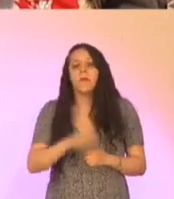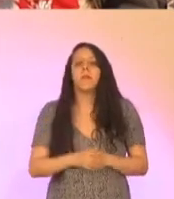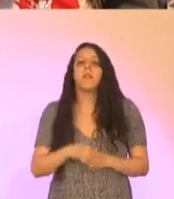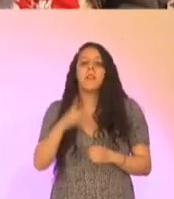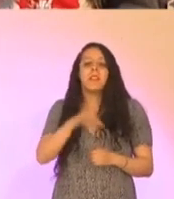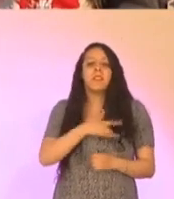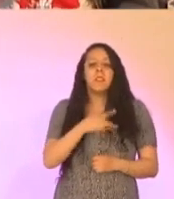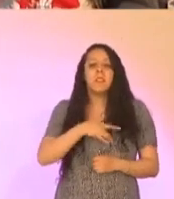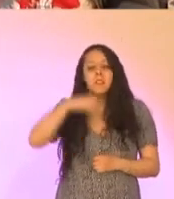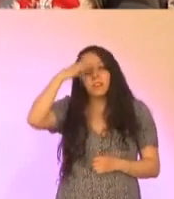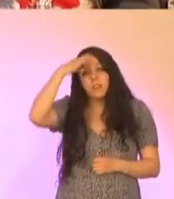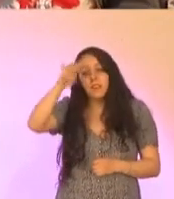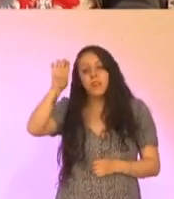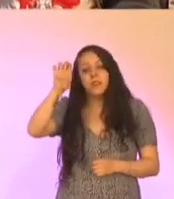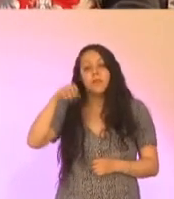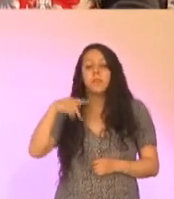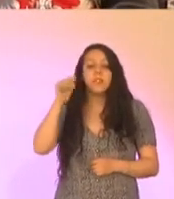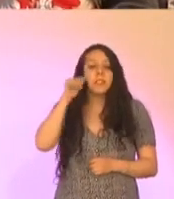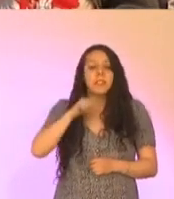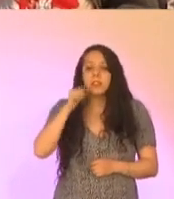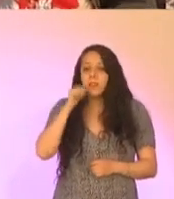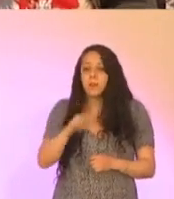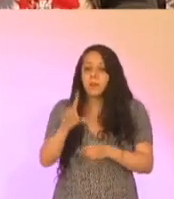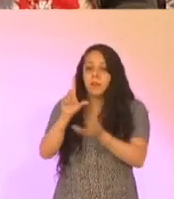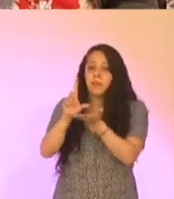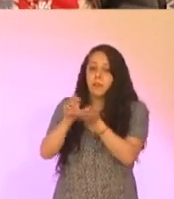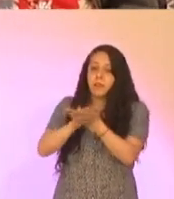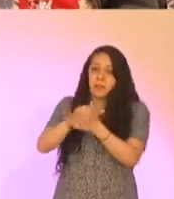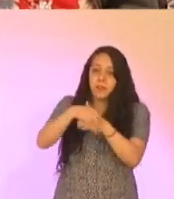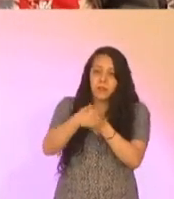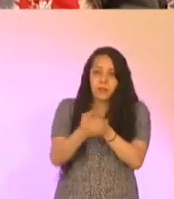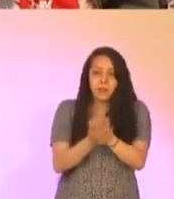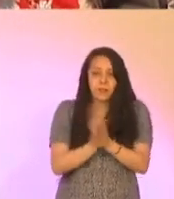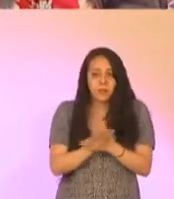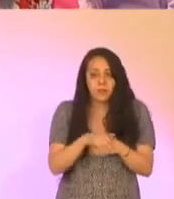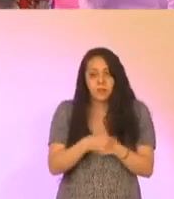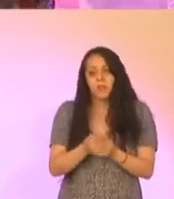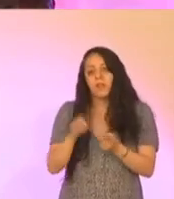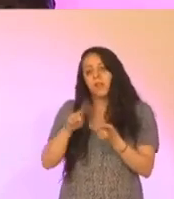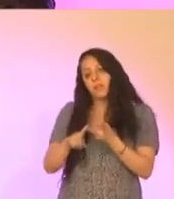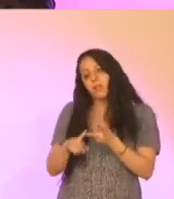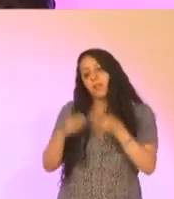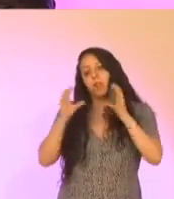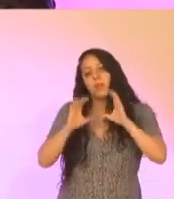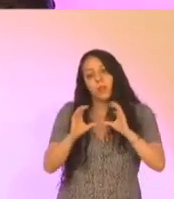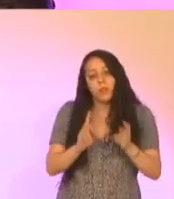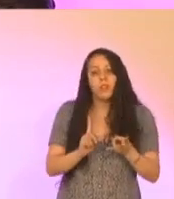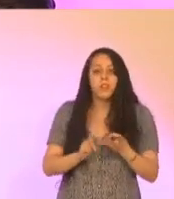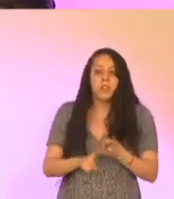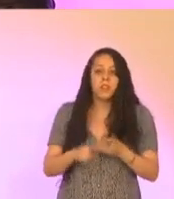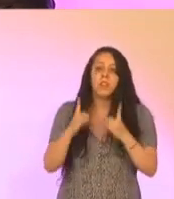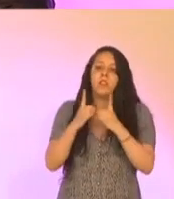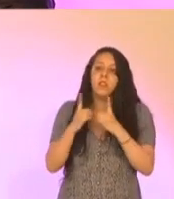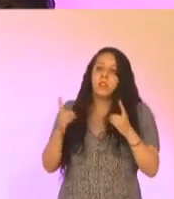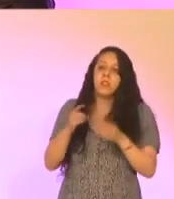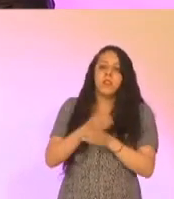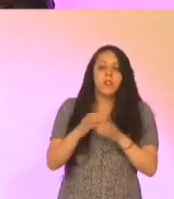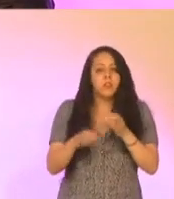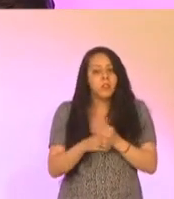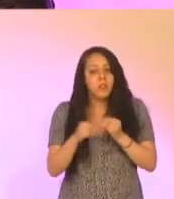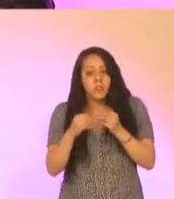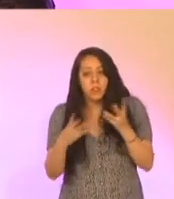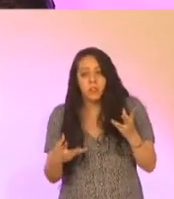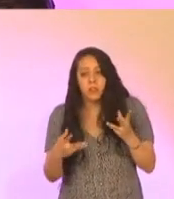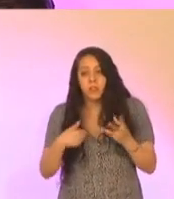tanto gel anti bacterial de tanto de tanta cosa entonces para mí es muy muy muy